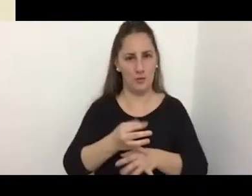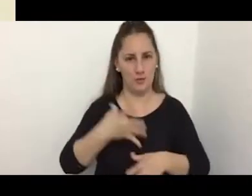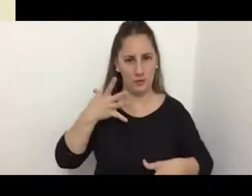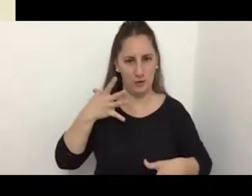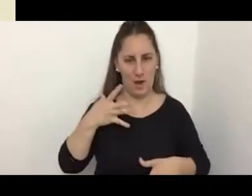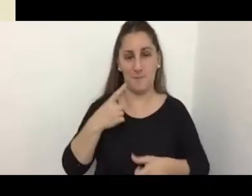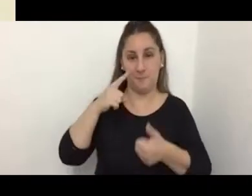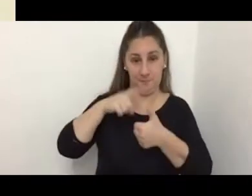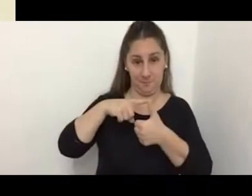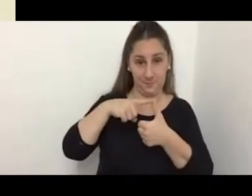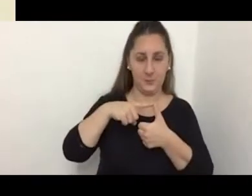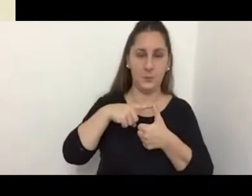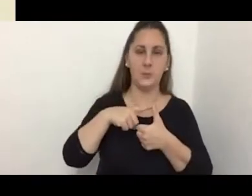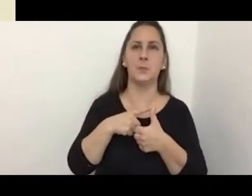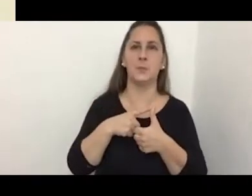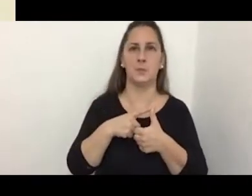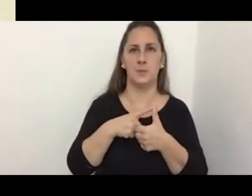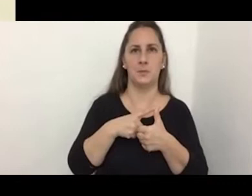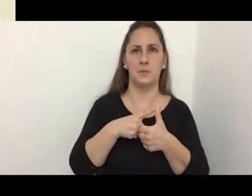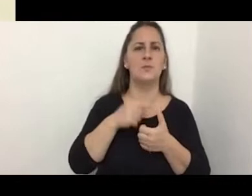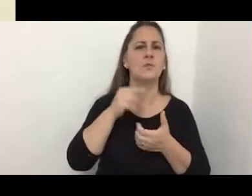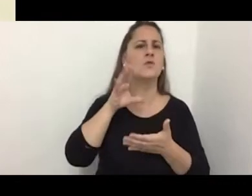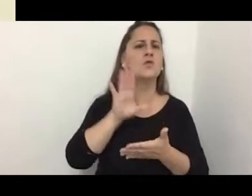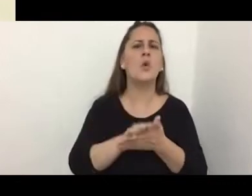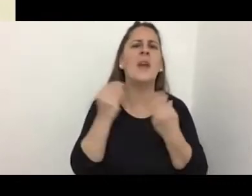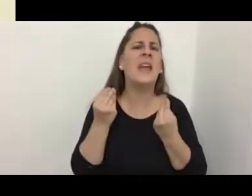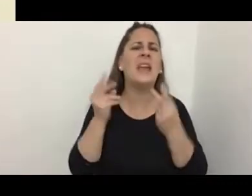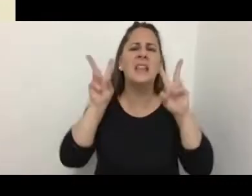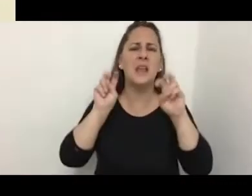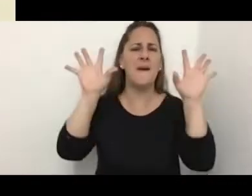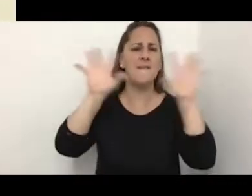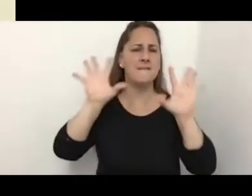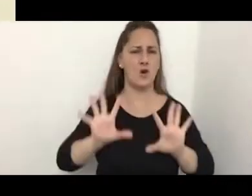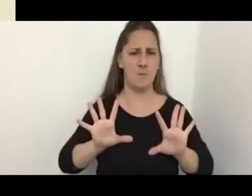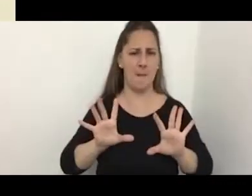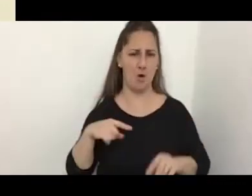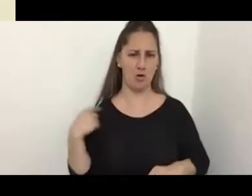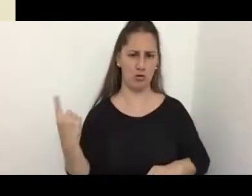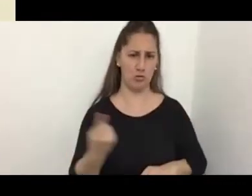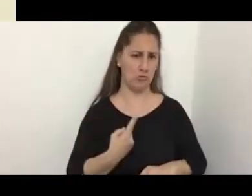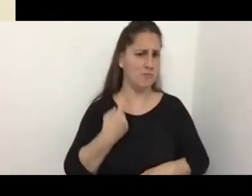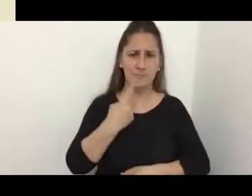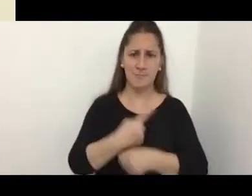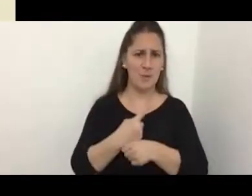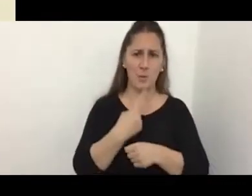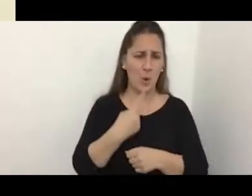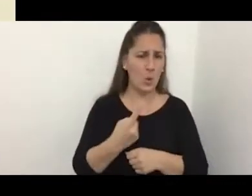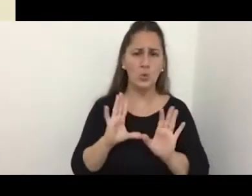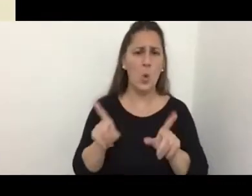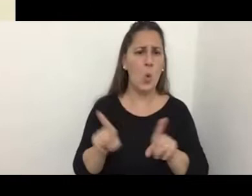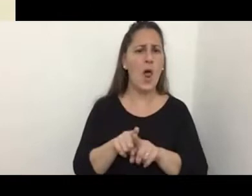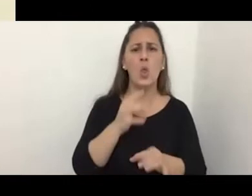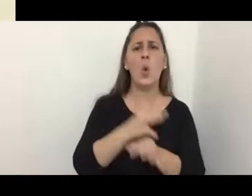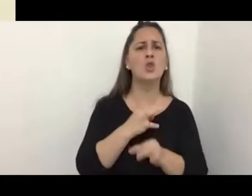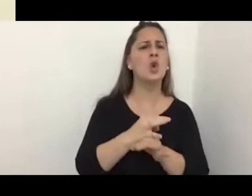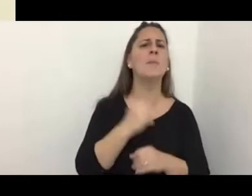Primero, ¿sobre qué vamos a formarnos? Primera pregunta, esto es como la educación. Lo importante es la